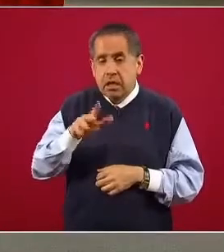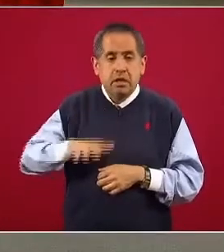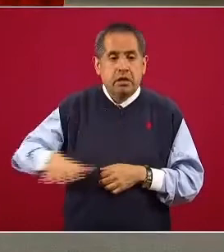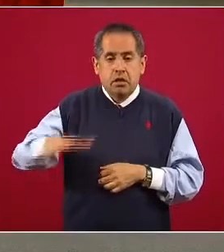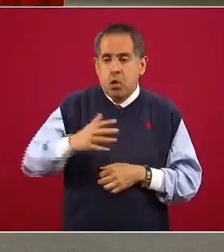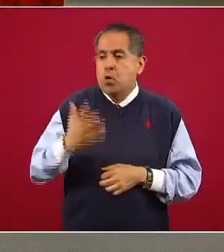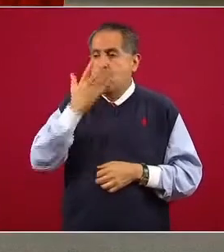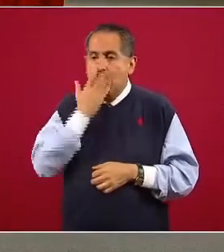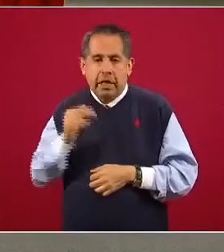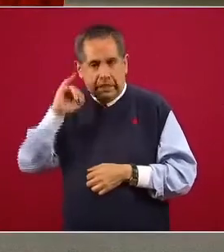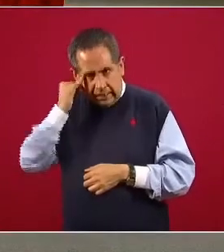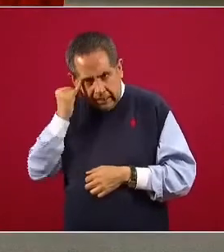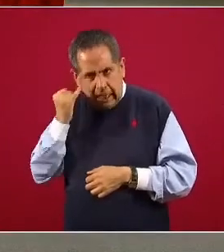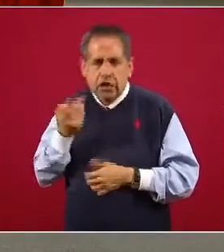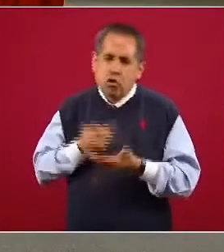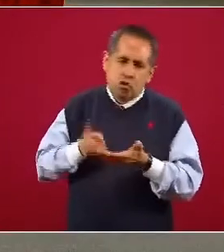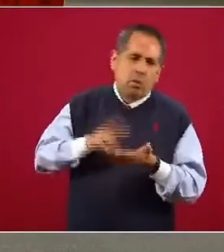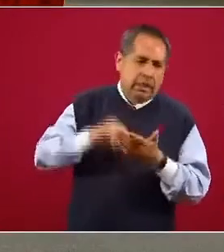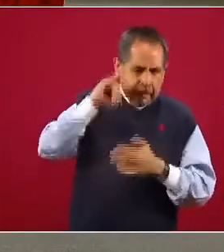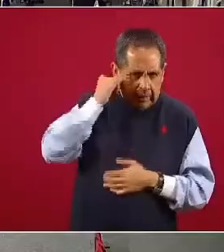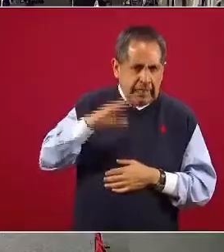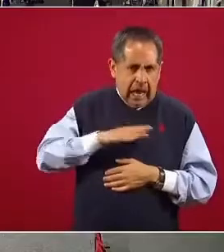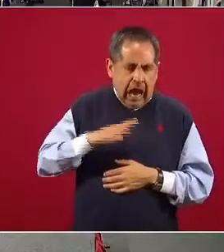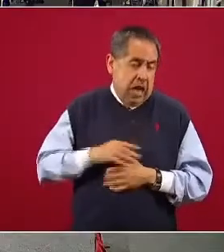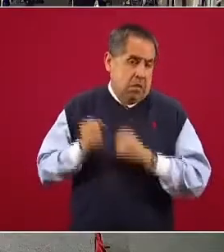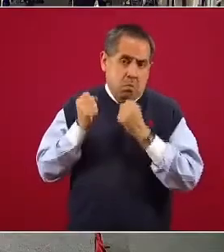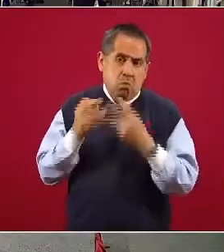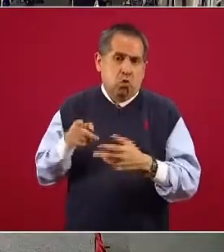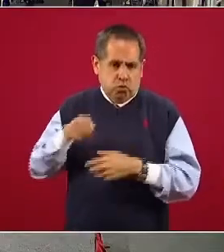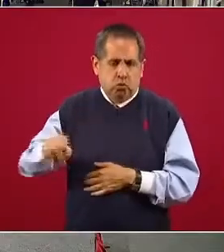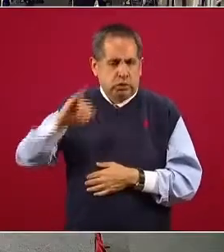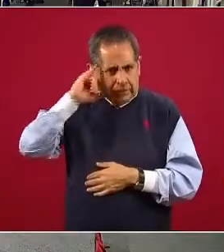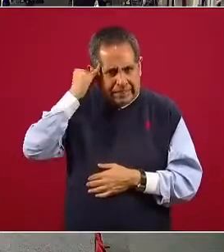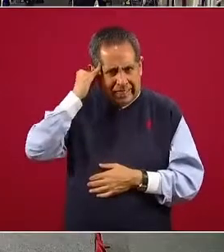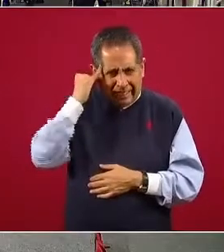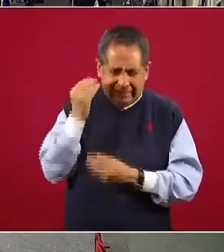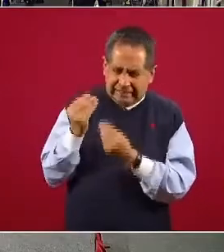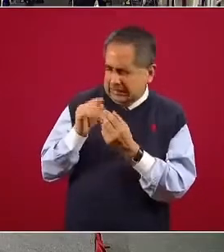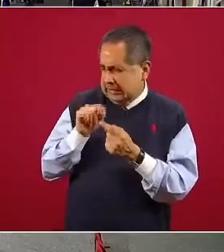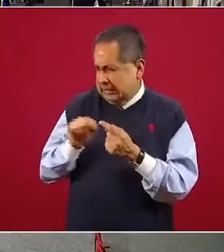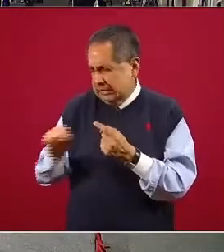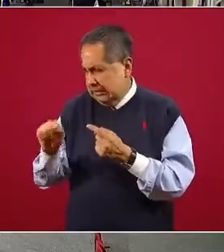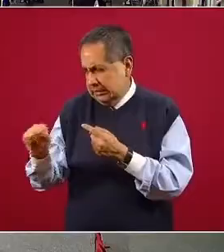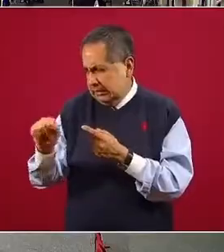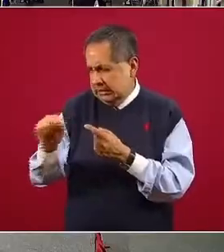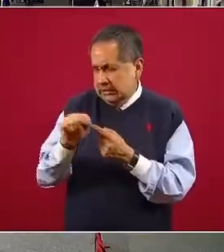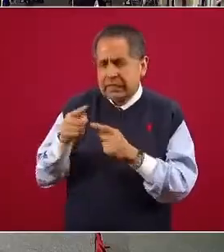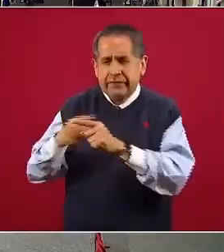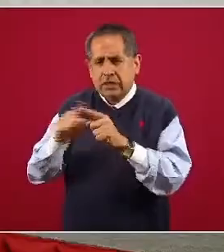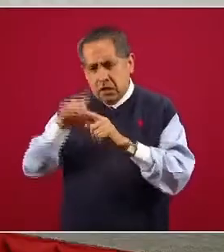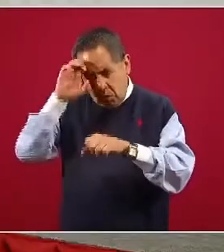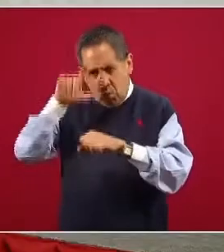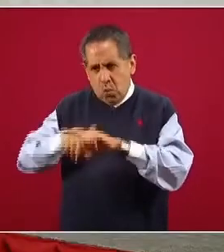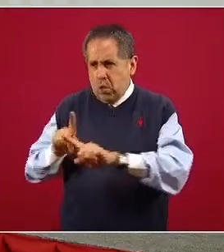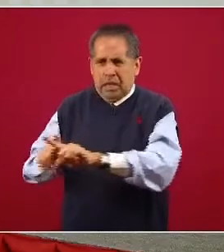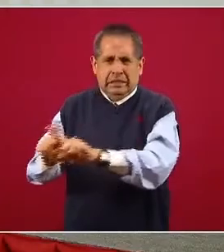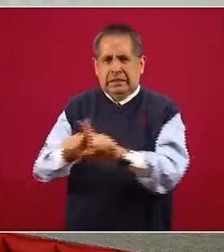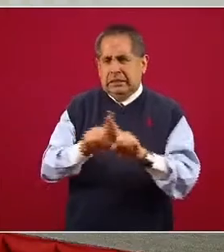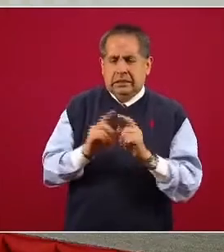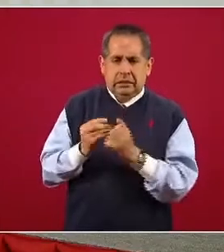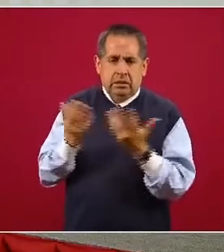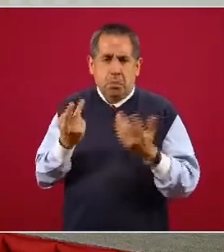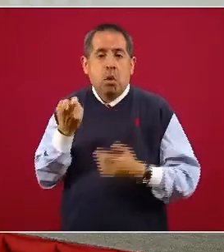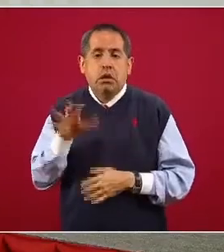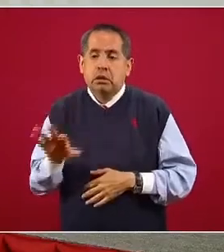no indígenas, pero dado que es uno de los estados con la mayor proporción de poblaciones indígenas y pluricultural,